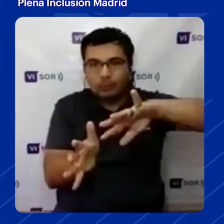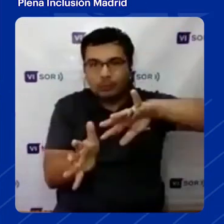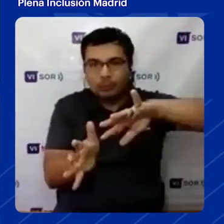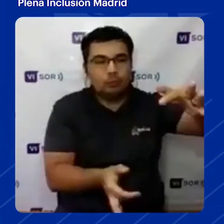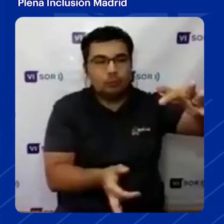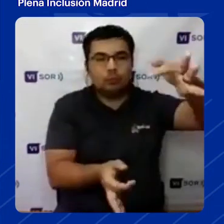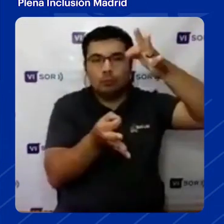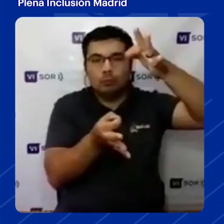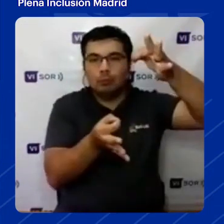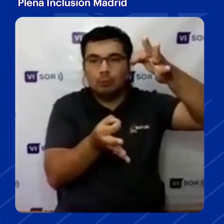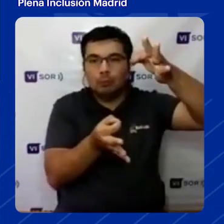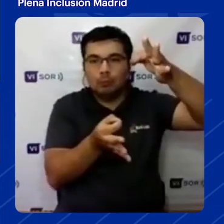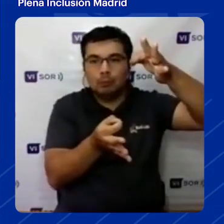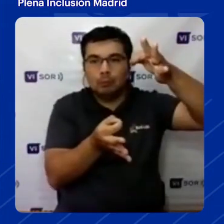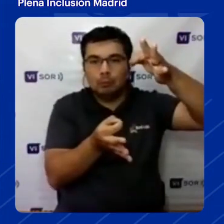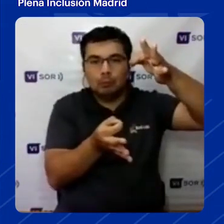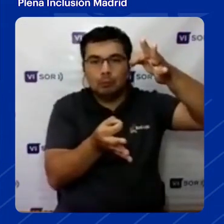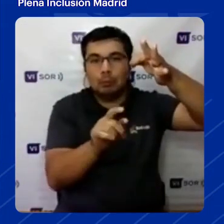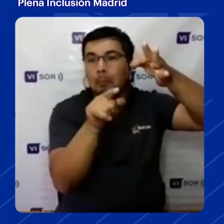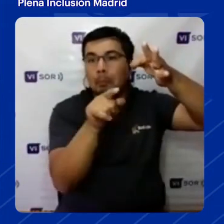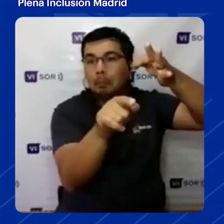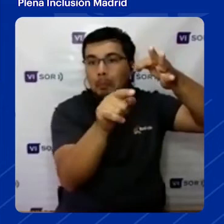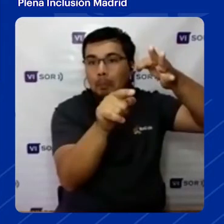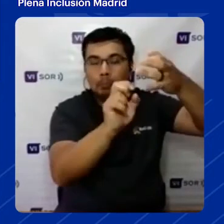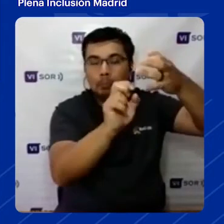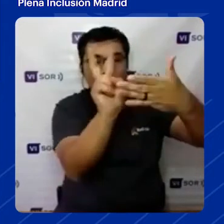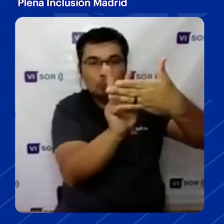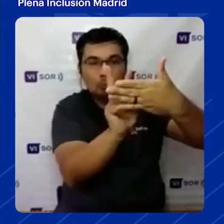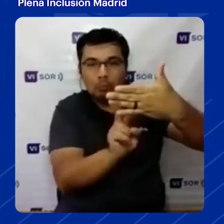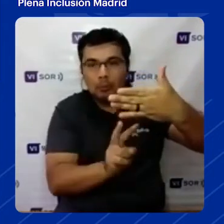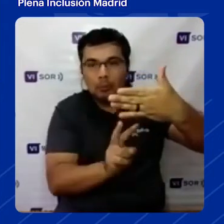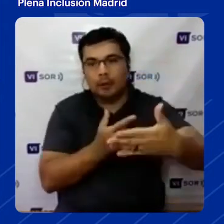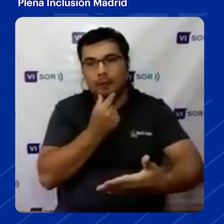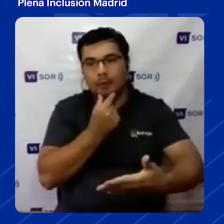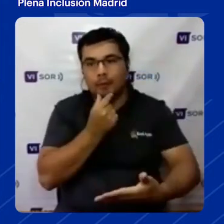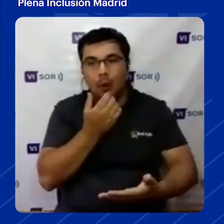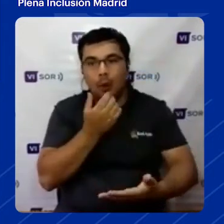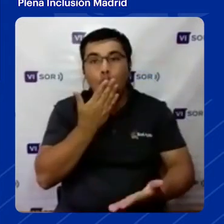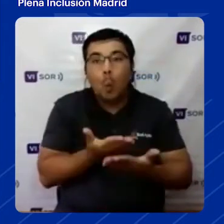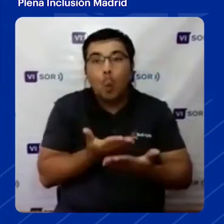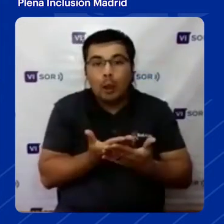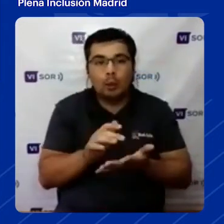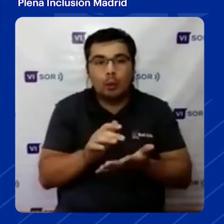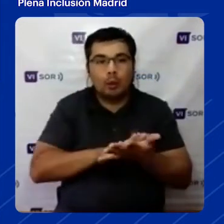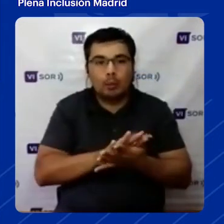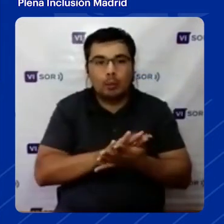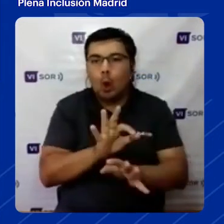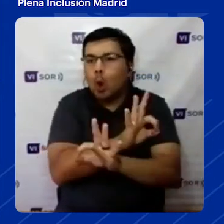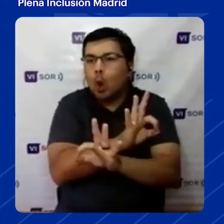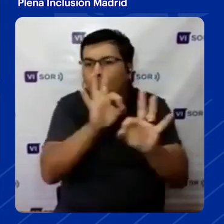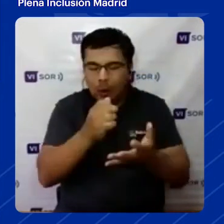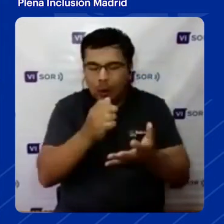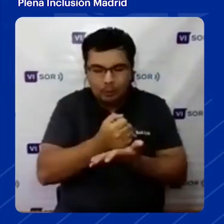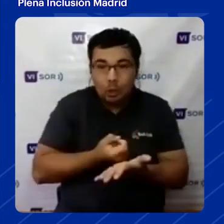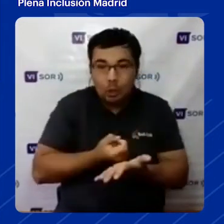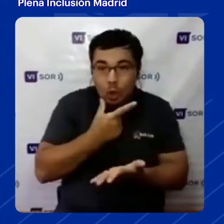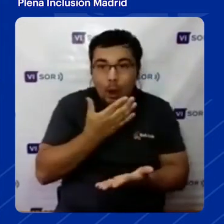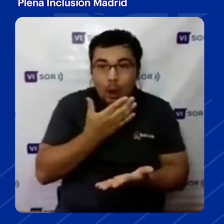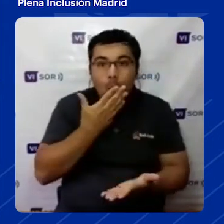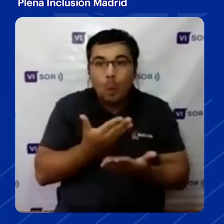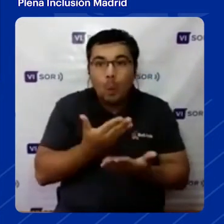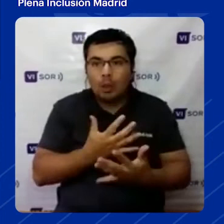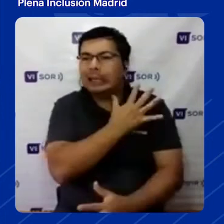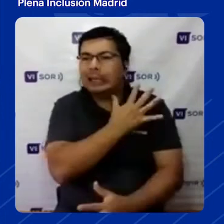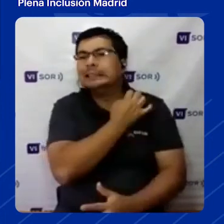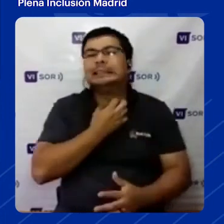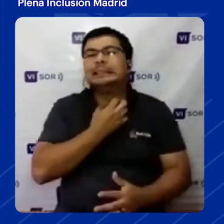tomes. Si tienes alergia, cuando tomas antidepresivos, cuando has tenido una intoxicación por alcohol, cuando quieres tratar el síndrome de abstinencia, que